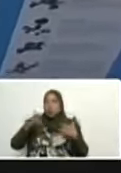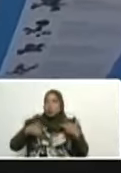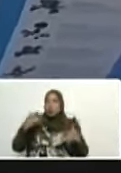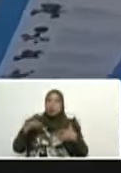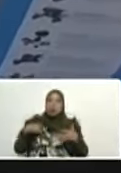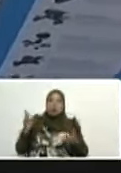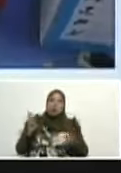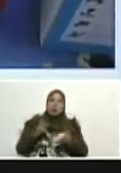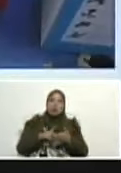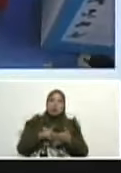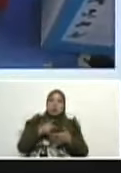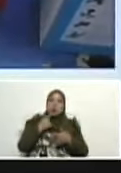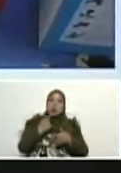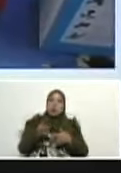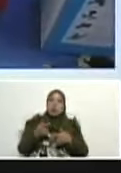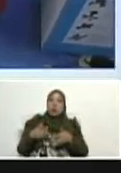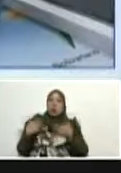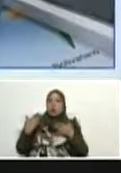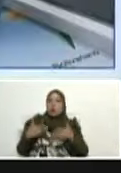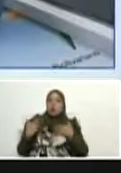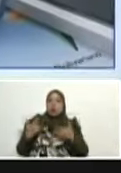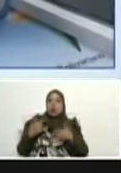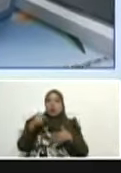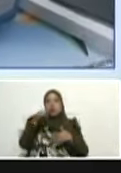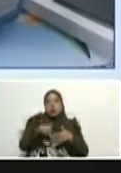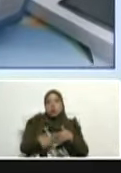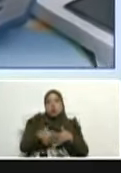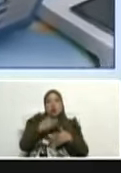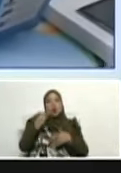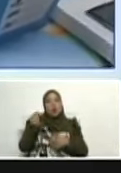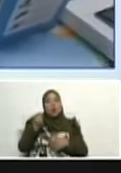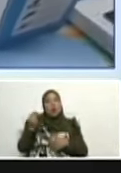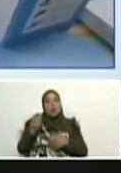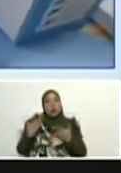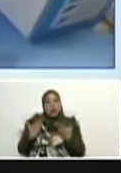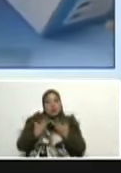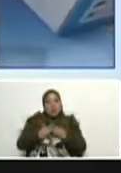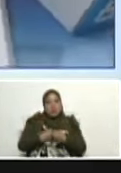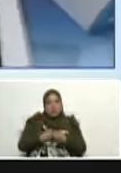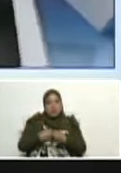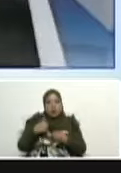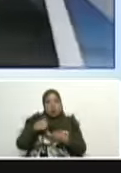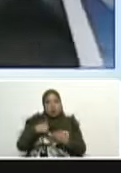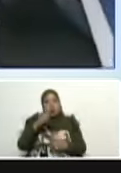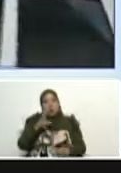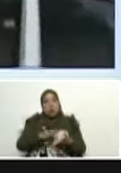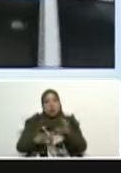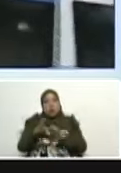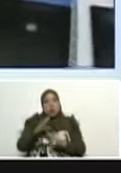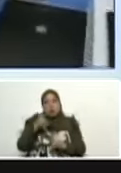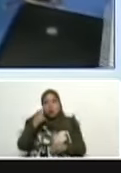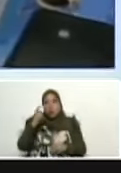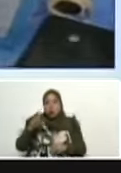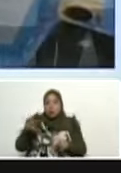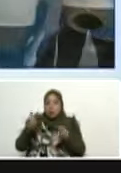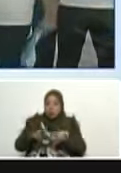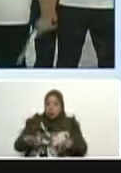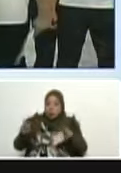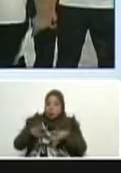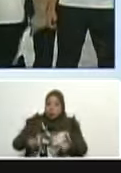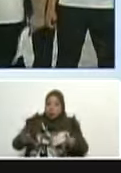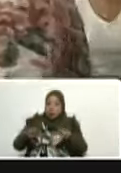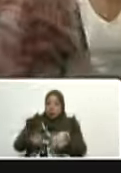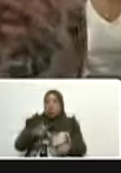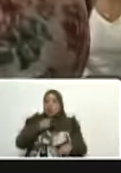ministra. Estamos muy contentos de poder estar aquí con estos jóvenes. Y yo como científica, como investigadora, comprometida con